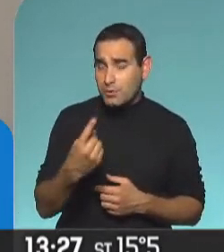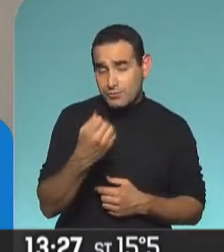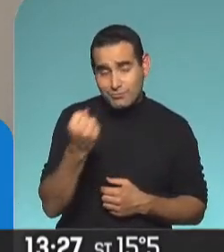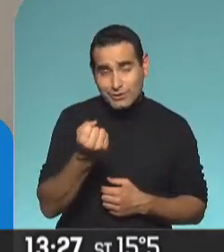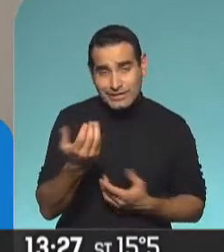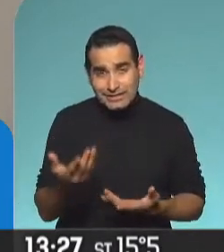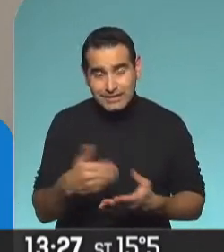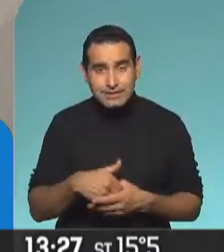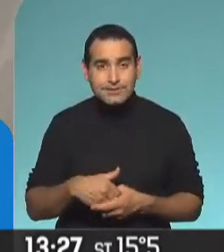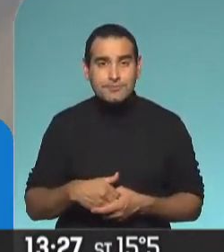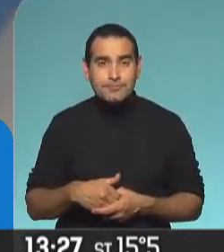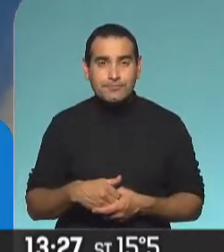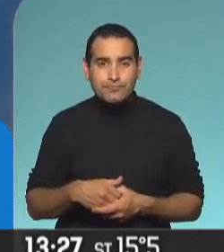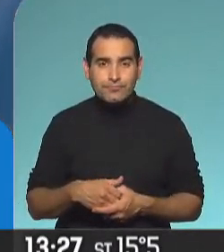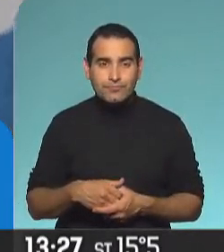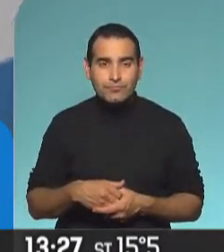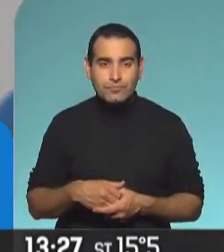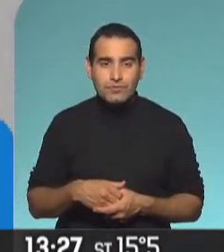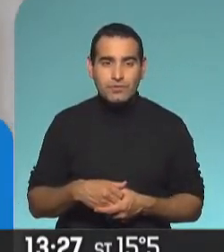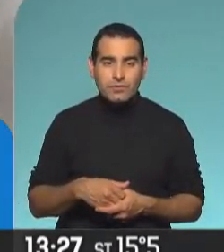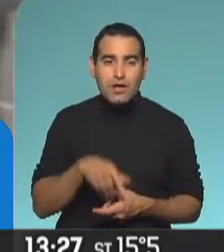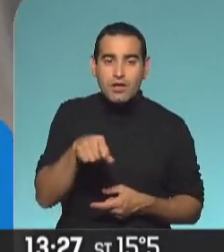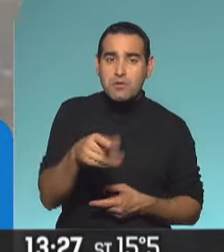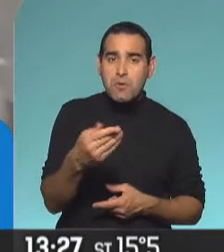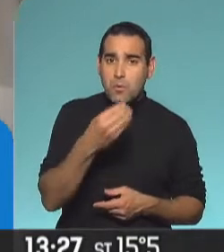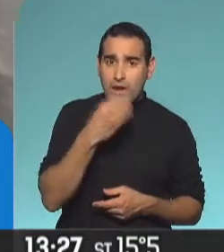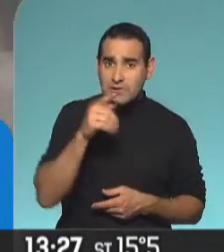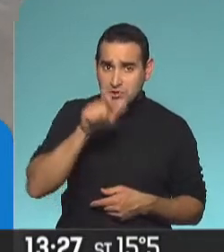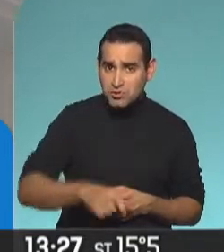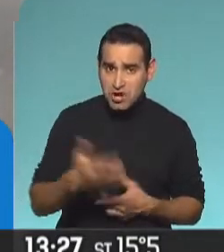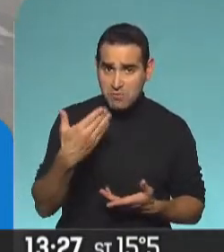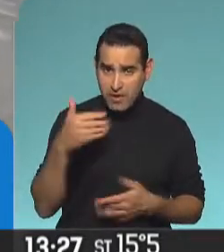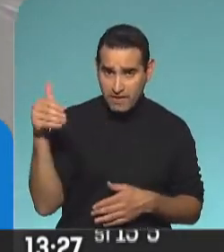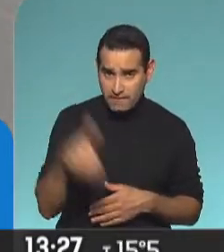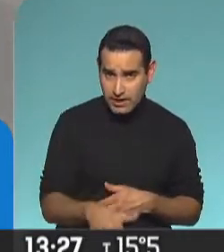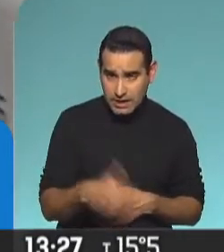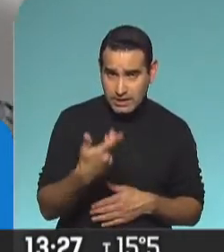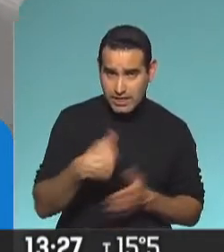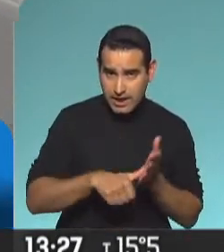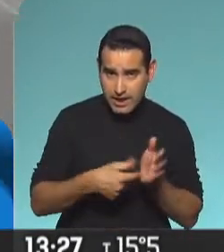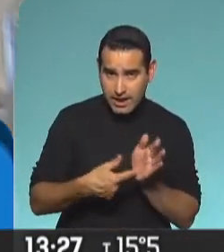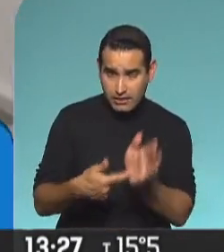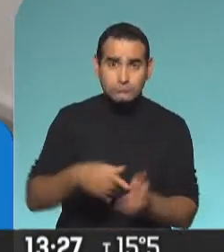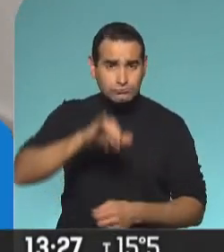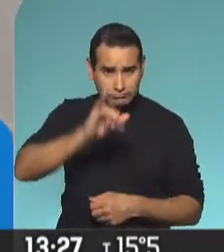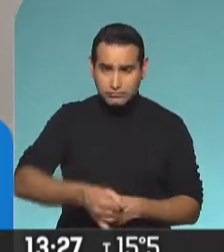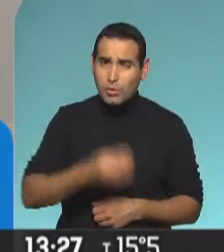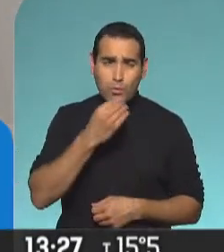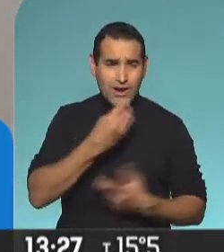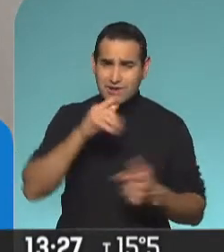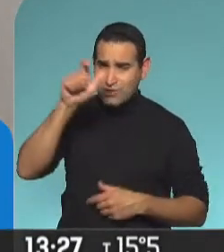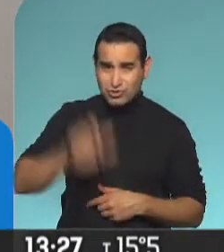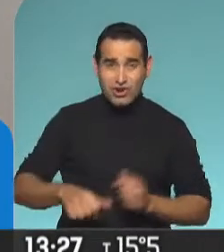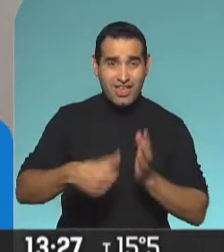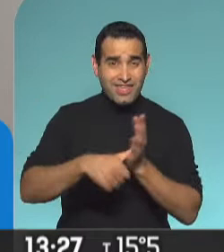destacar es de que de esto puede hacer usufructo cualquier persona que pase por aquí y presente su DNI. Por supuesto, cualquier persona que con un